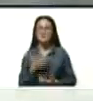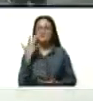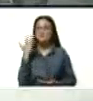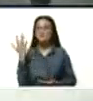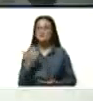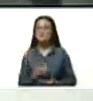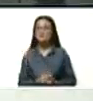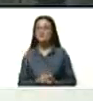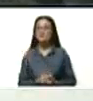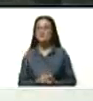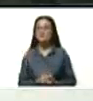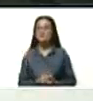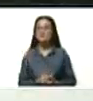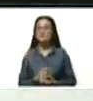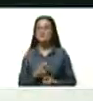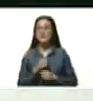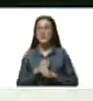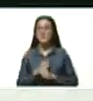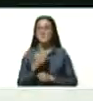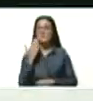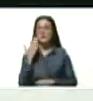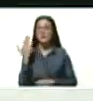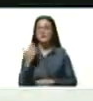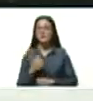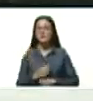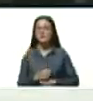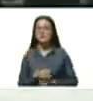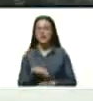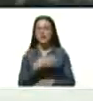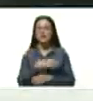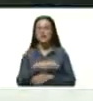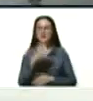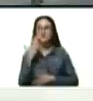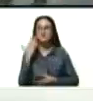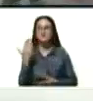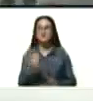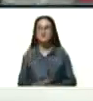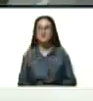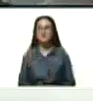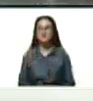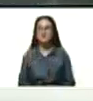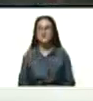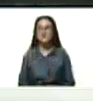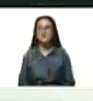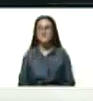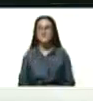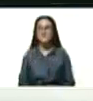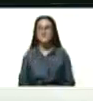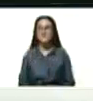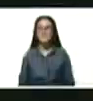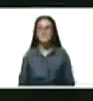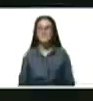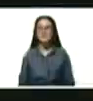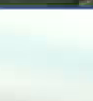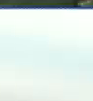El Potro Álvarez. Ponle sonido. Ahí está la canción, mira. Ponle sonido, mira, mira. Ponlo pantalla completo.